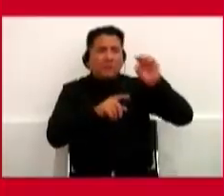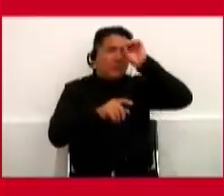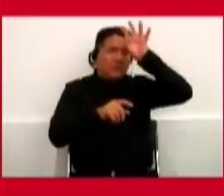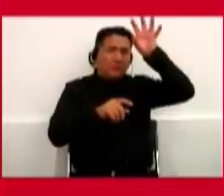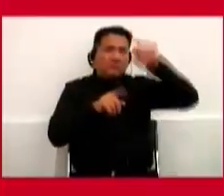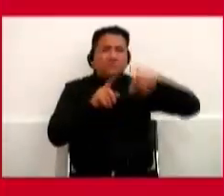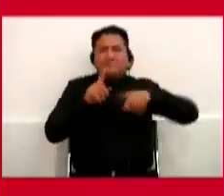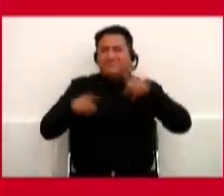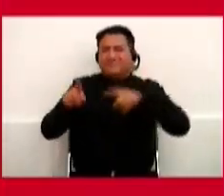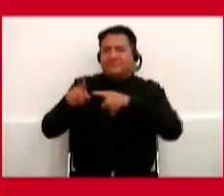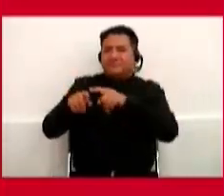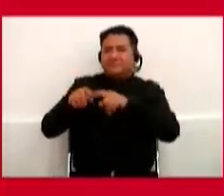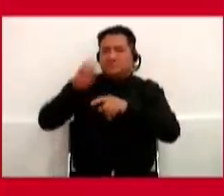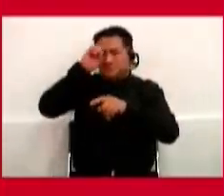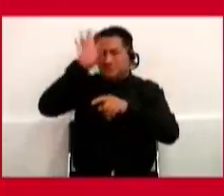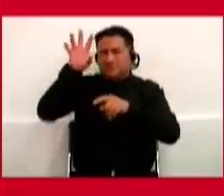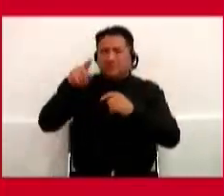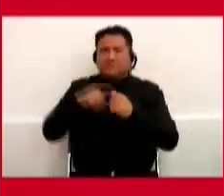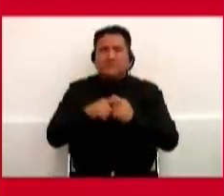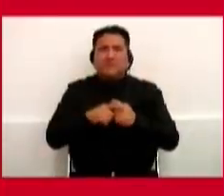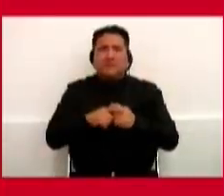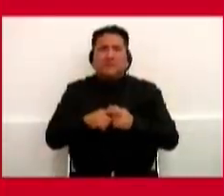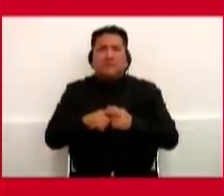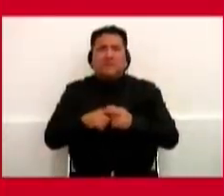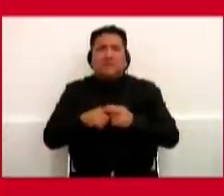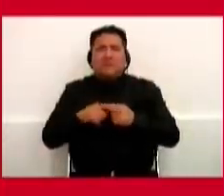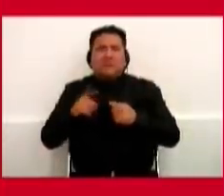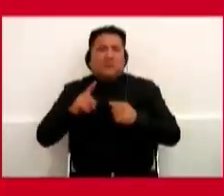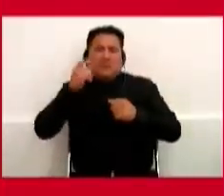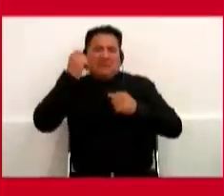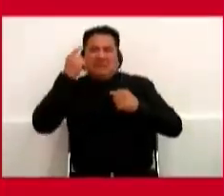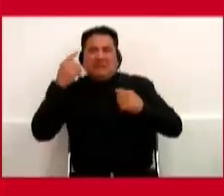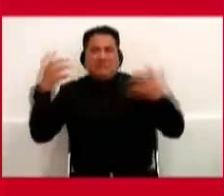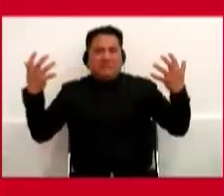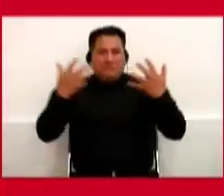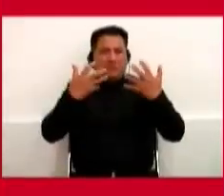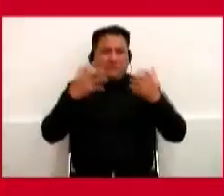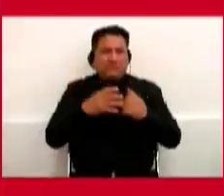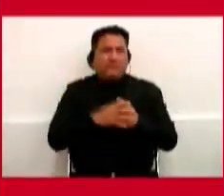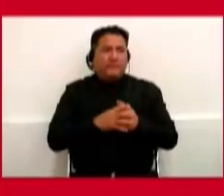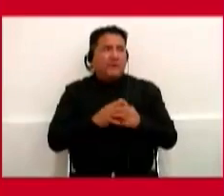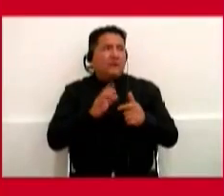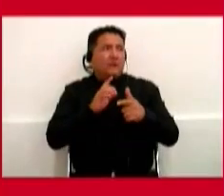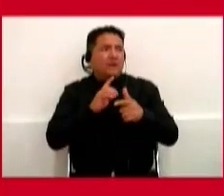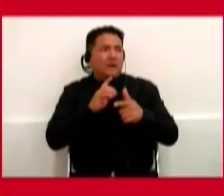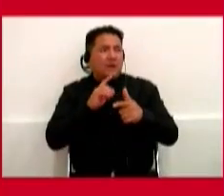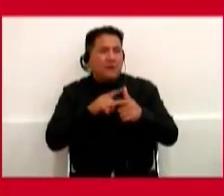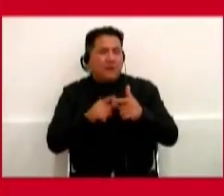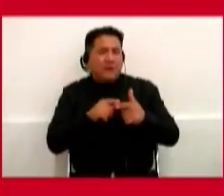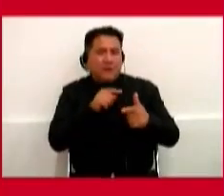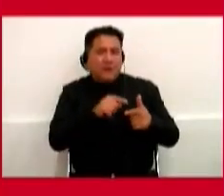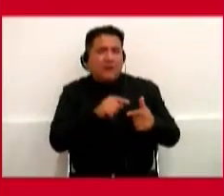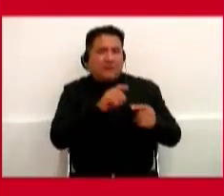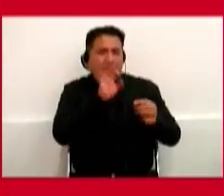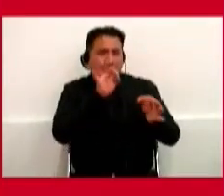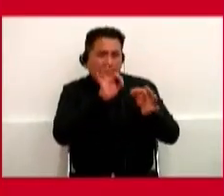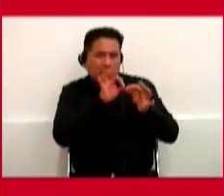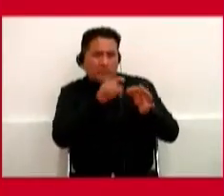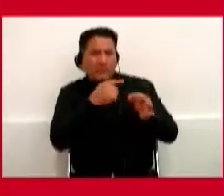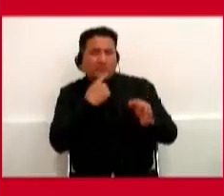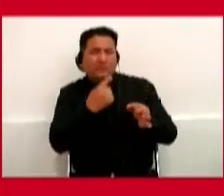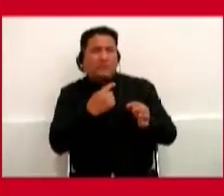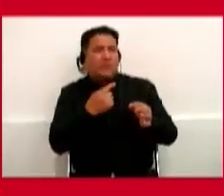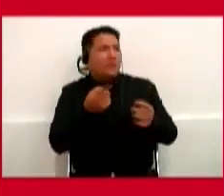generar un pilar de convergencia finalmente a nivel de geomecánica y puede ser un riesgo. Entonces también ahí viene el punto de, bueno, ¿cuál es la condición que yo tengo en la